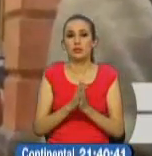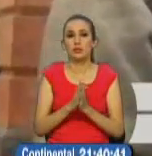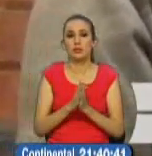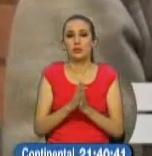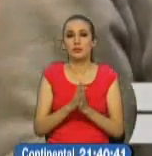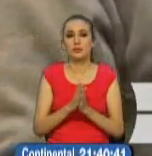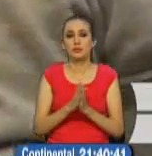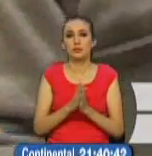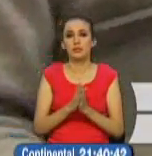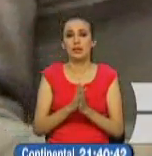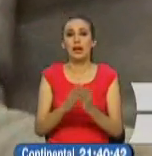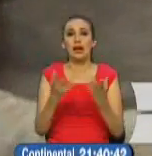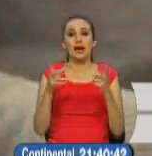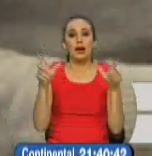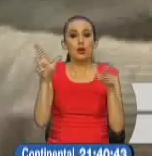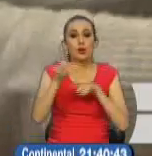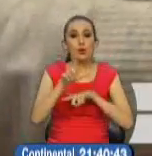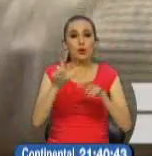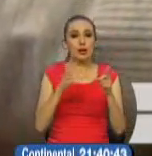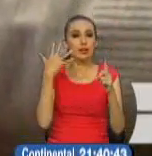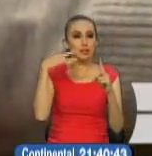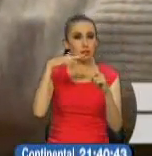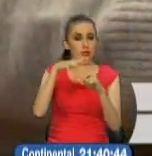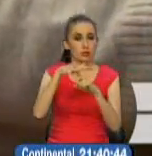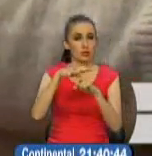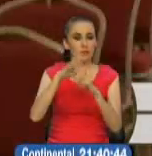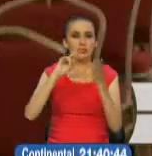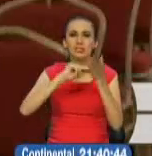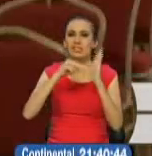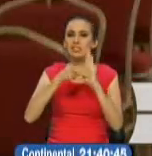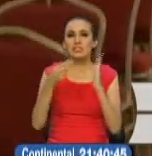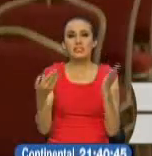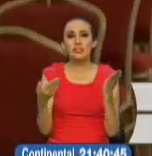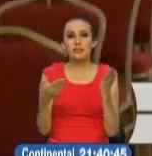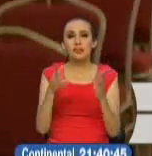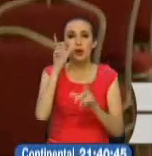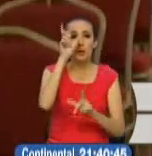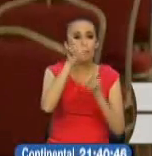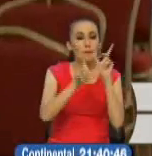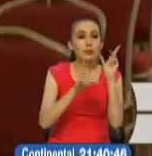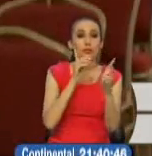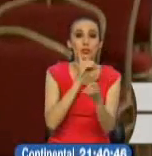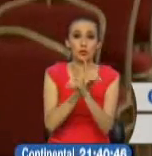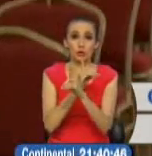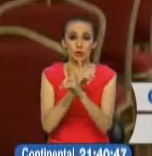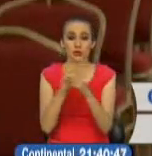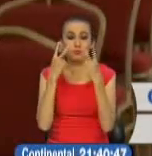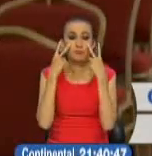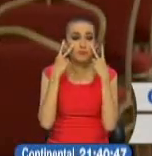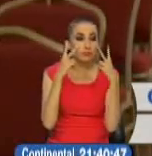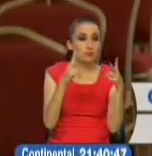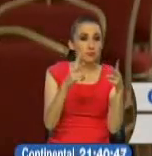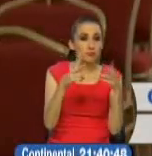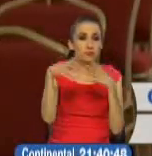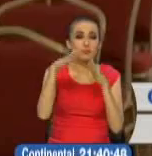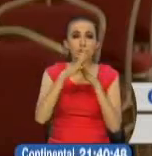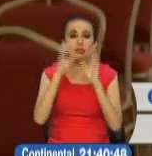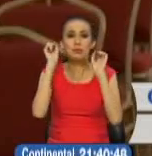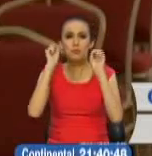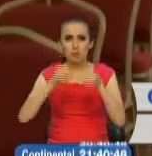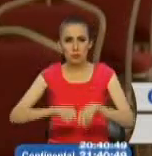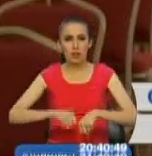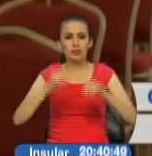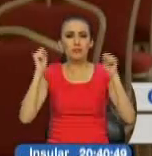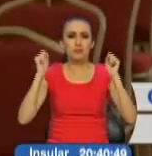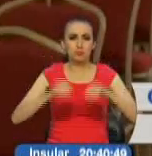que crear espacios inclusivos, es decir, que la gente con discapacidad visual pueda acceder de una